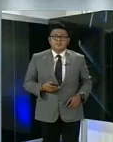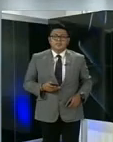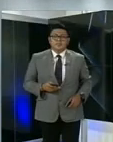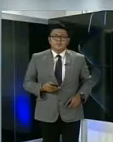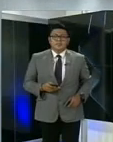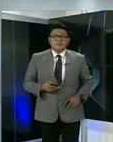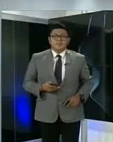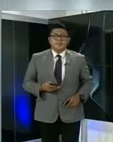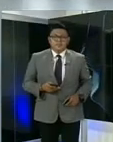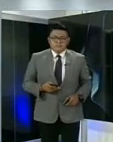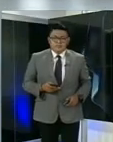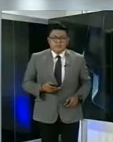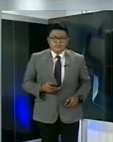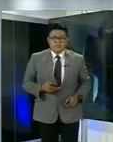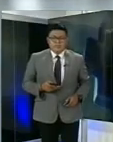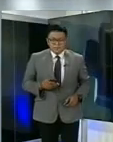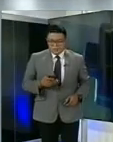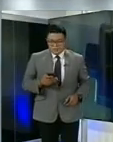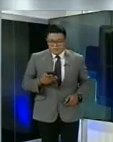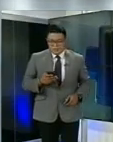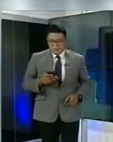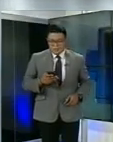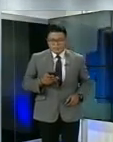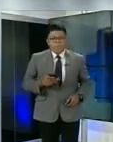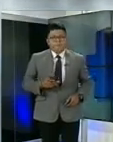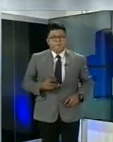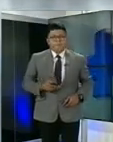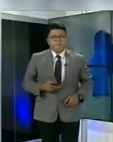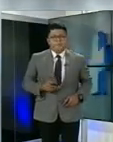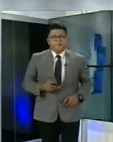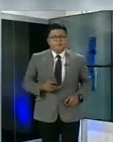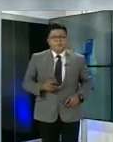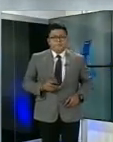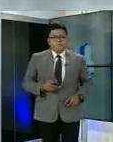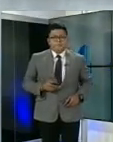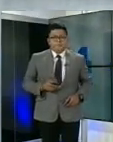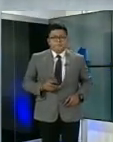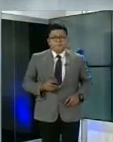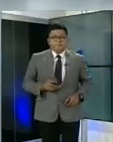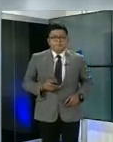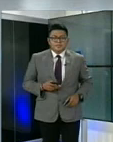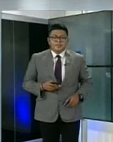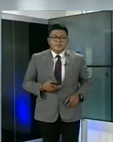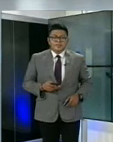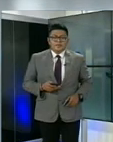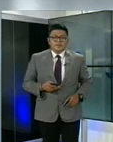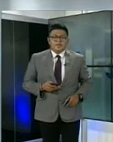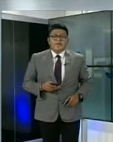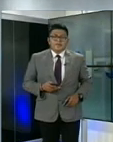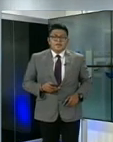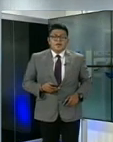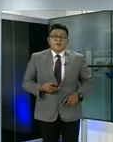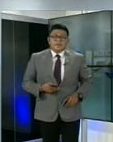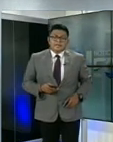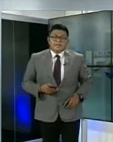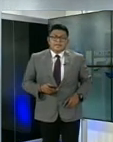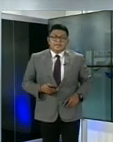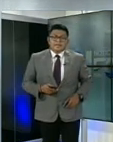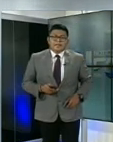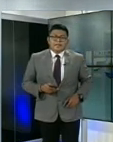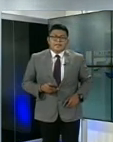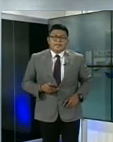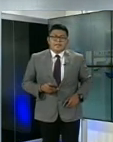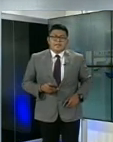de cohecho impropio. Te escuchamos, Aldair, ¿cómo avanza esta sesión? Buenas tardes. Buenas